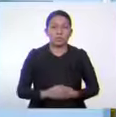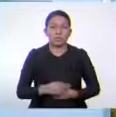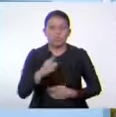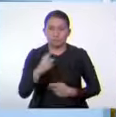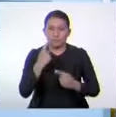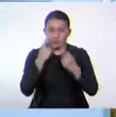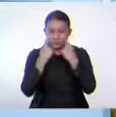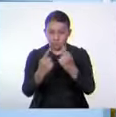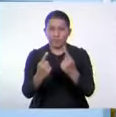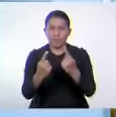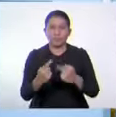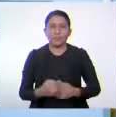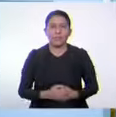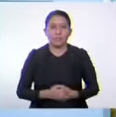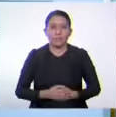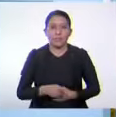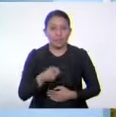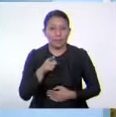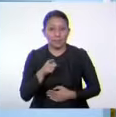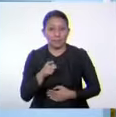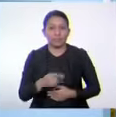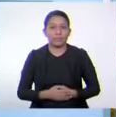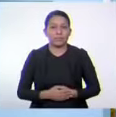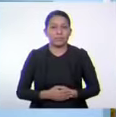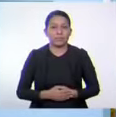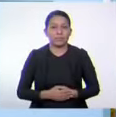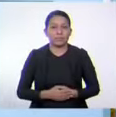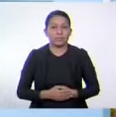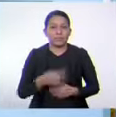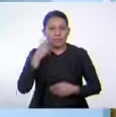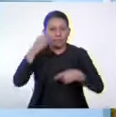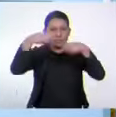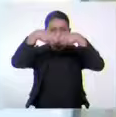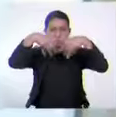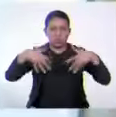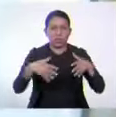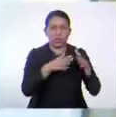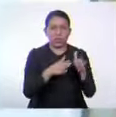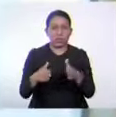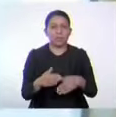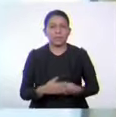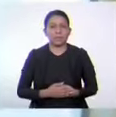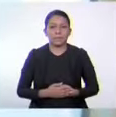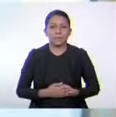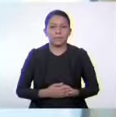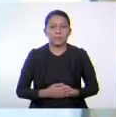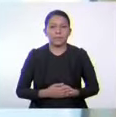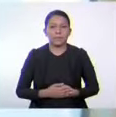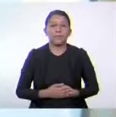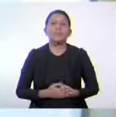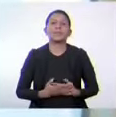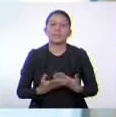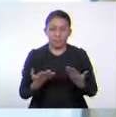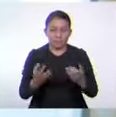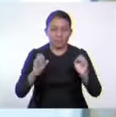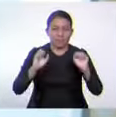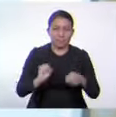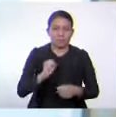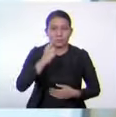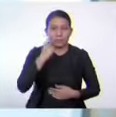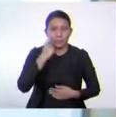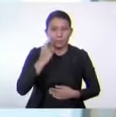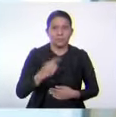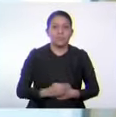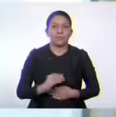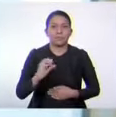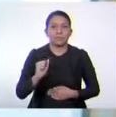observamos en este diagrama lobular, podemos ver que el carbono